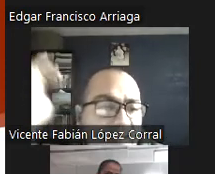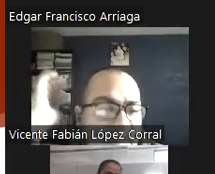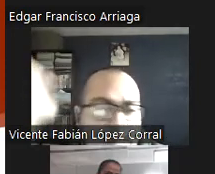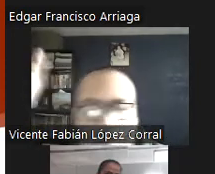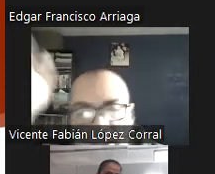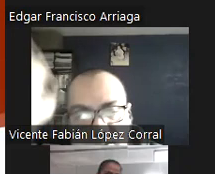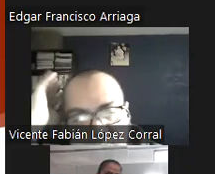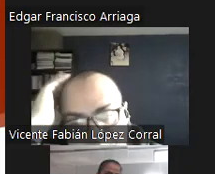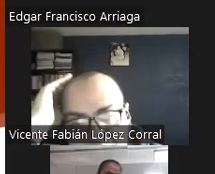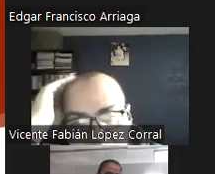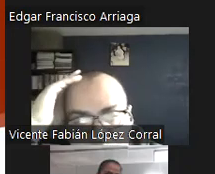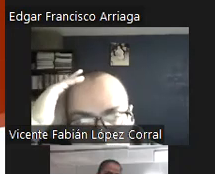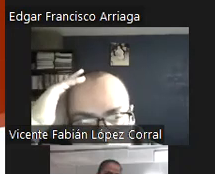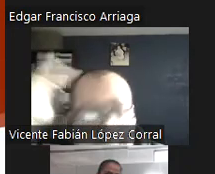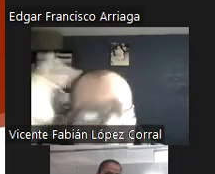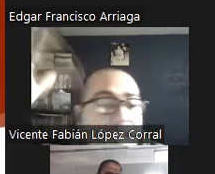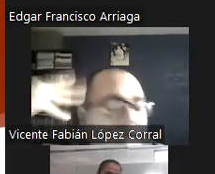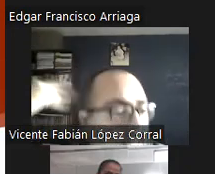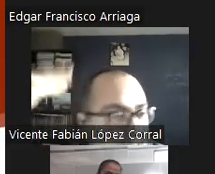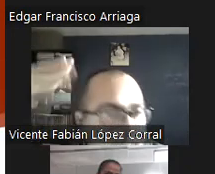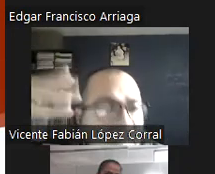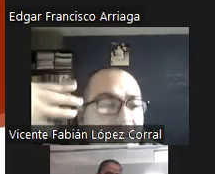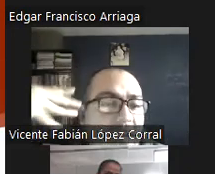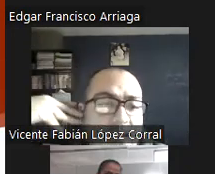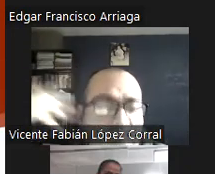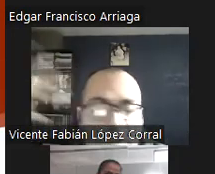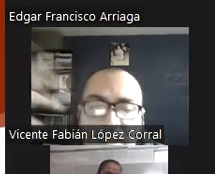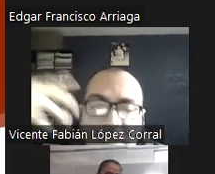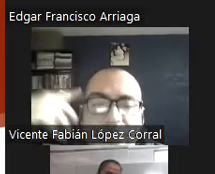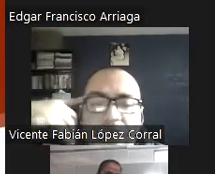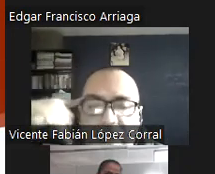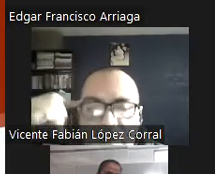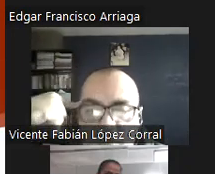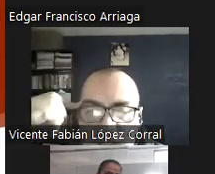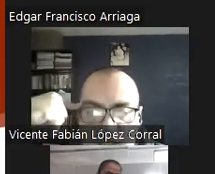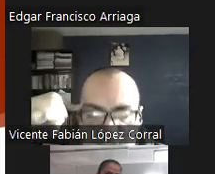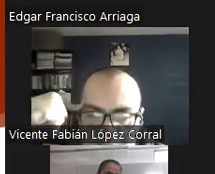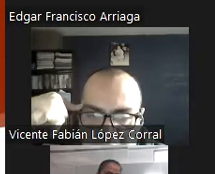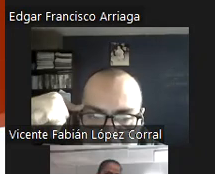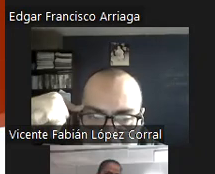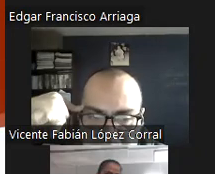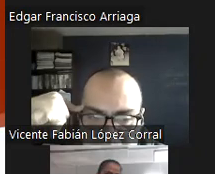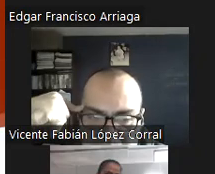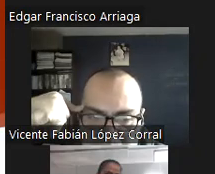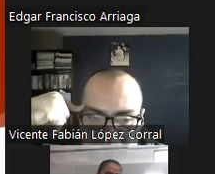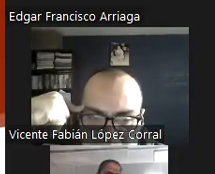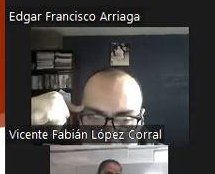llega a tener conflictos bélicos Bueno entonces pongo Ahí hay que tener mucha atención con la lectura